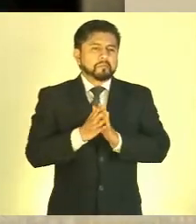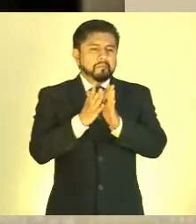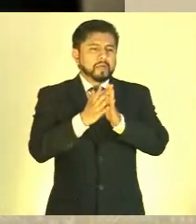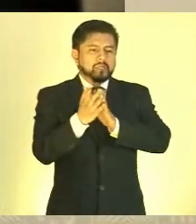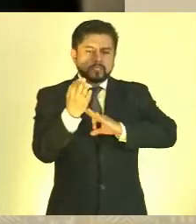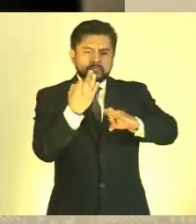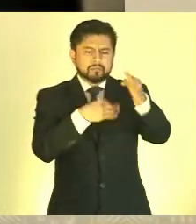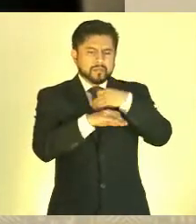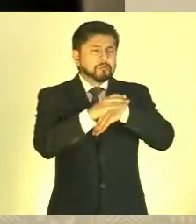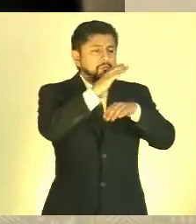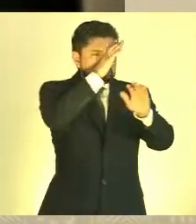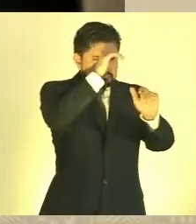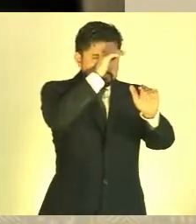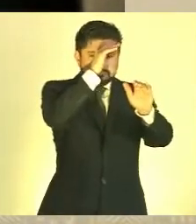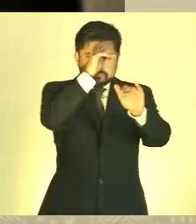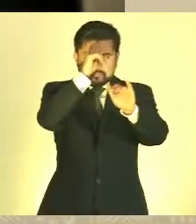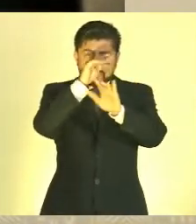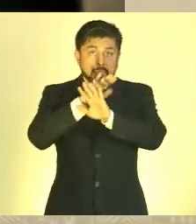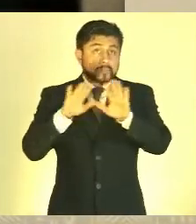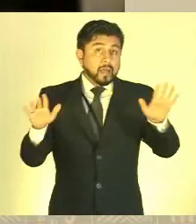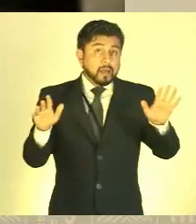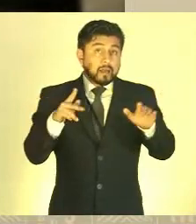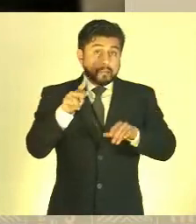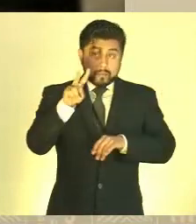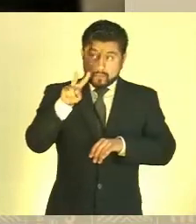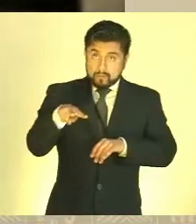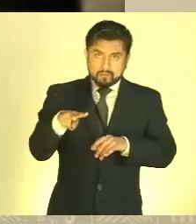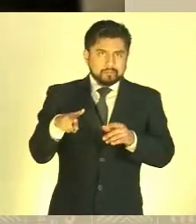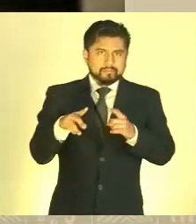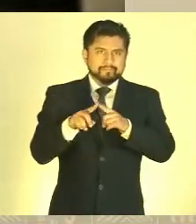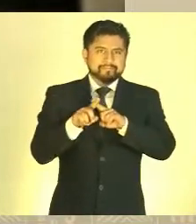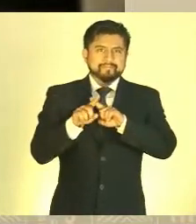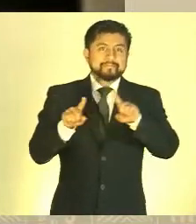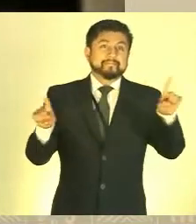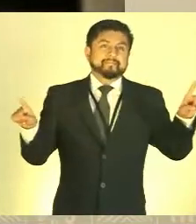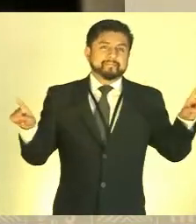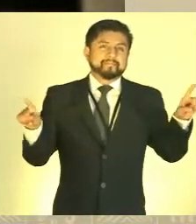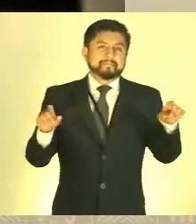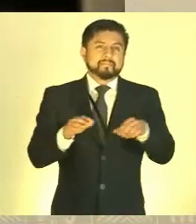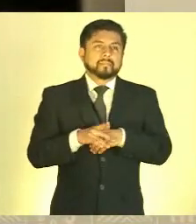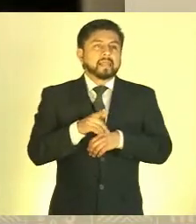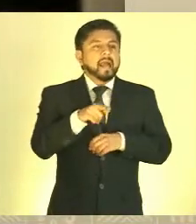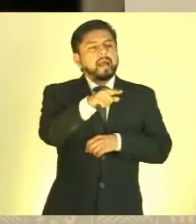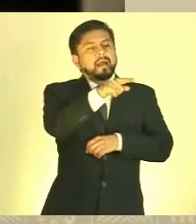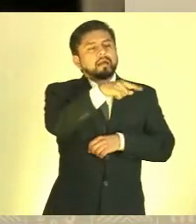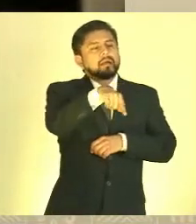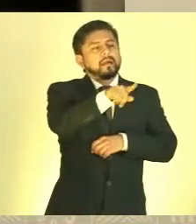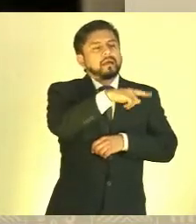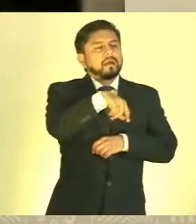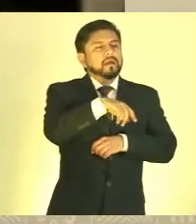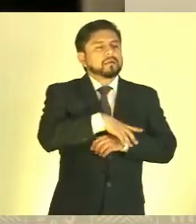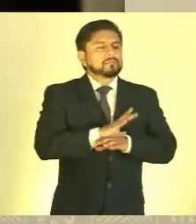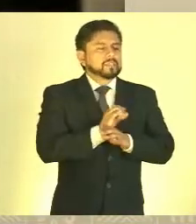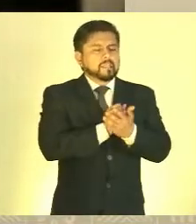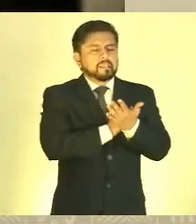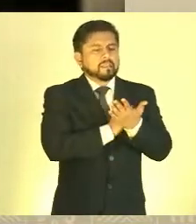Pero que funciona, porque los expertos, no el primero que pasa, deciden cuál teoría parece más